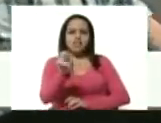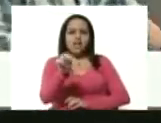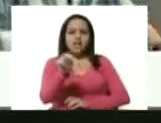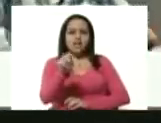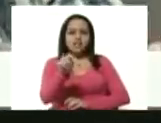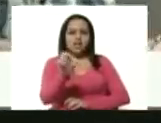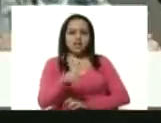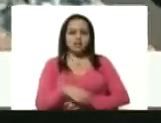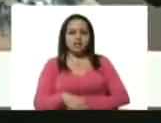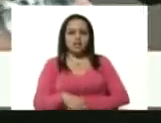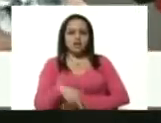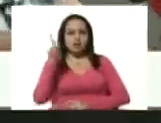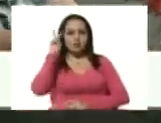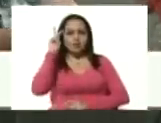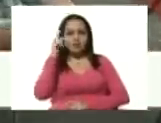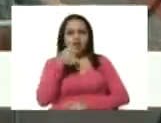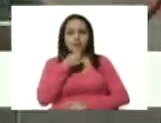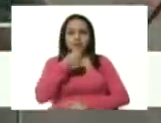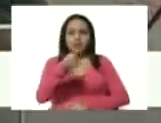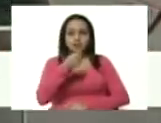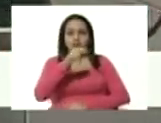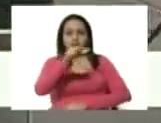decano del periodismo nacional.